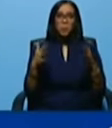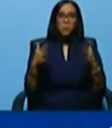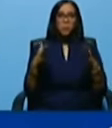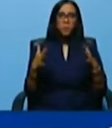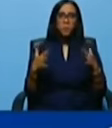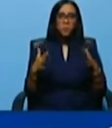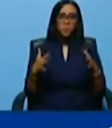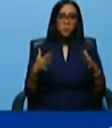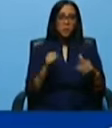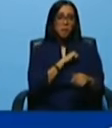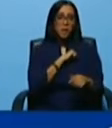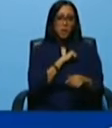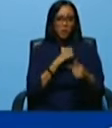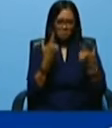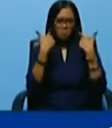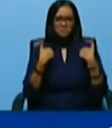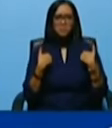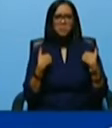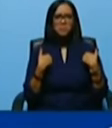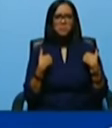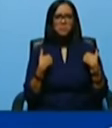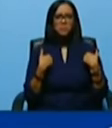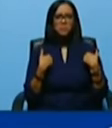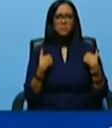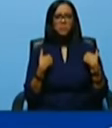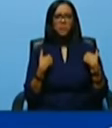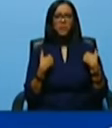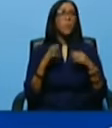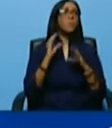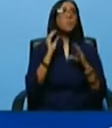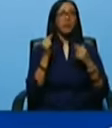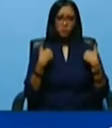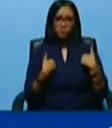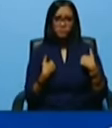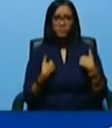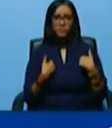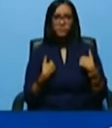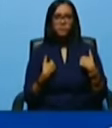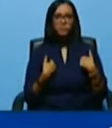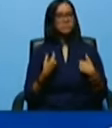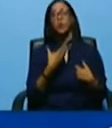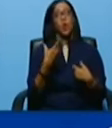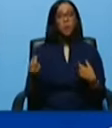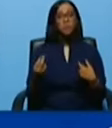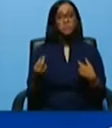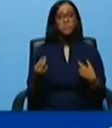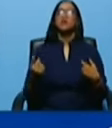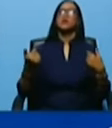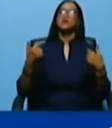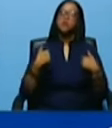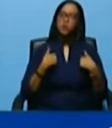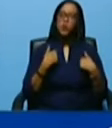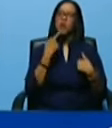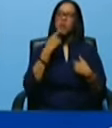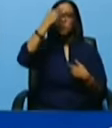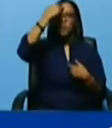cosa nuestra Ya claro y ya está Pero además aquí Aquí hay una cosa quién financia El Cártel de Puebla que es que claro habrá que decirlo